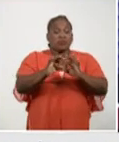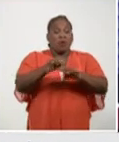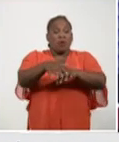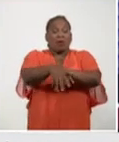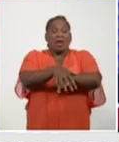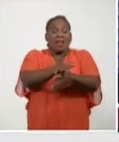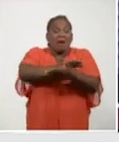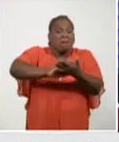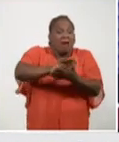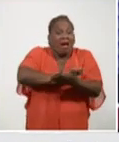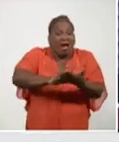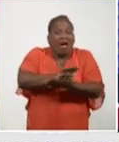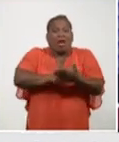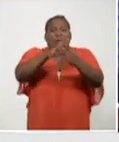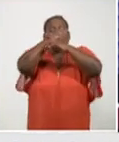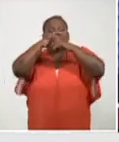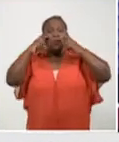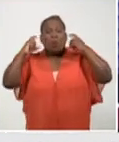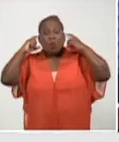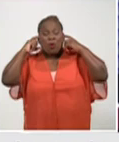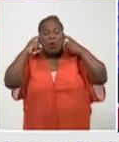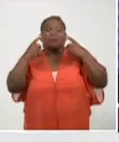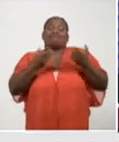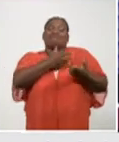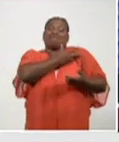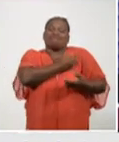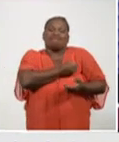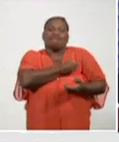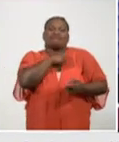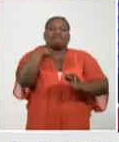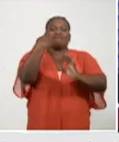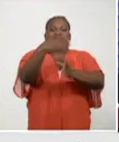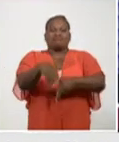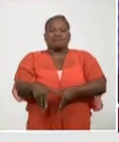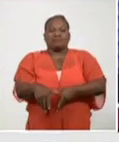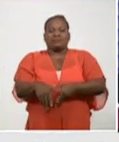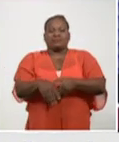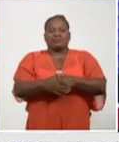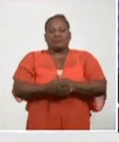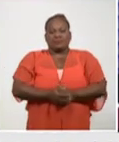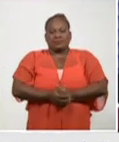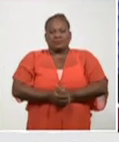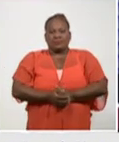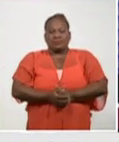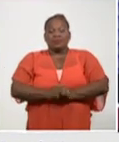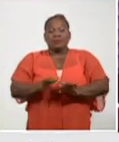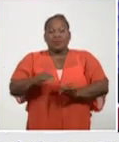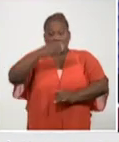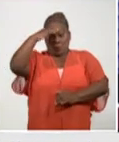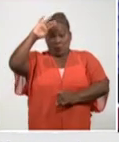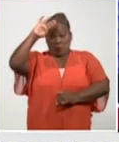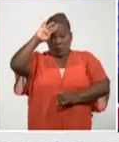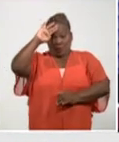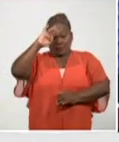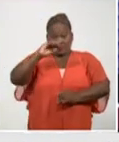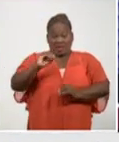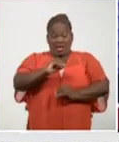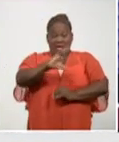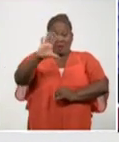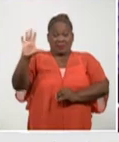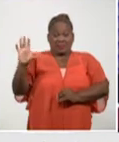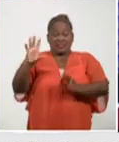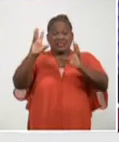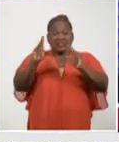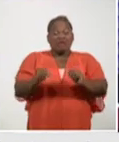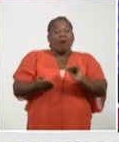que lamentar su fallecimiento. Bueno, de esta forma Cuba amanece con una cifra muy